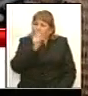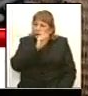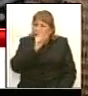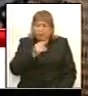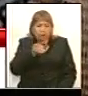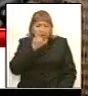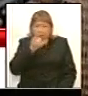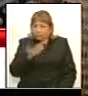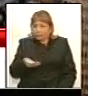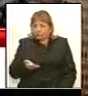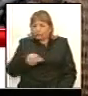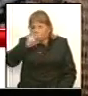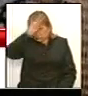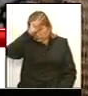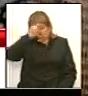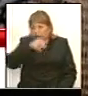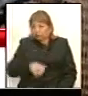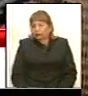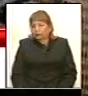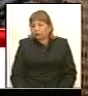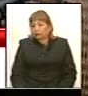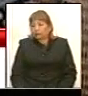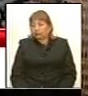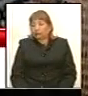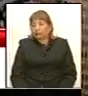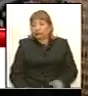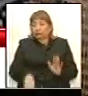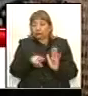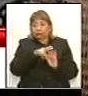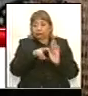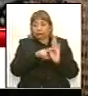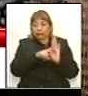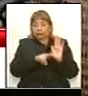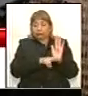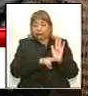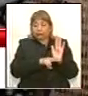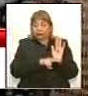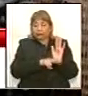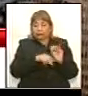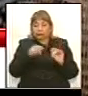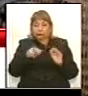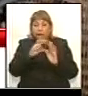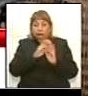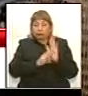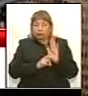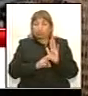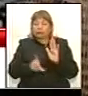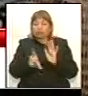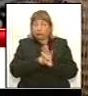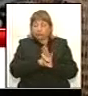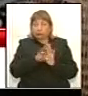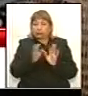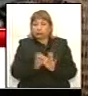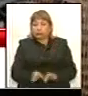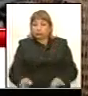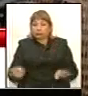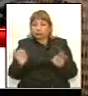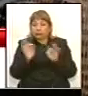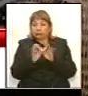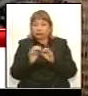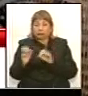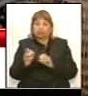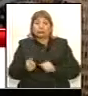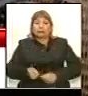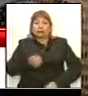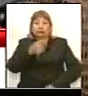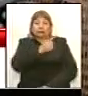ocurrir en el país. En el tema normativo, presidente, este proyecto de ley es importante, el de crear una